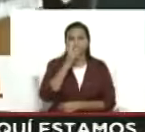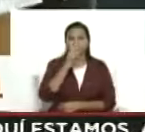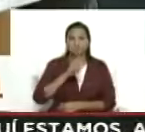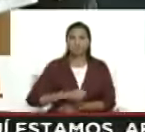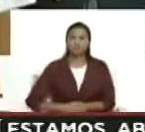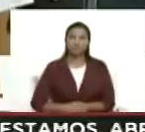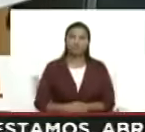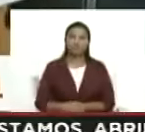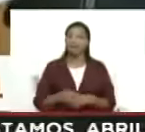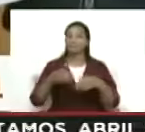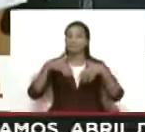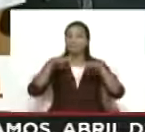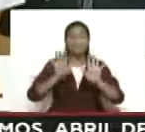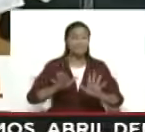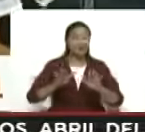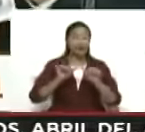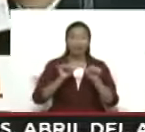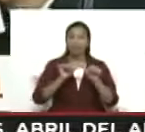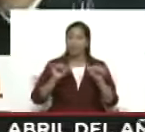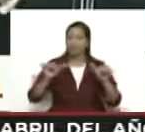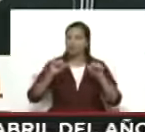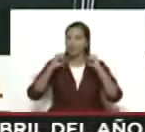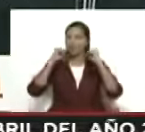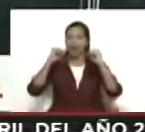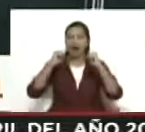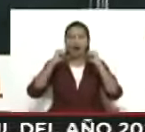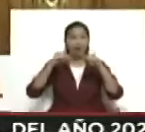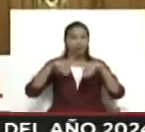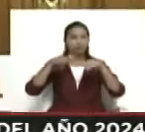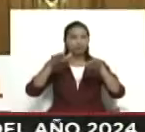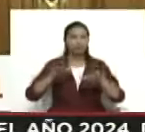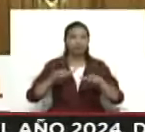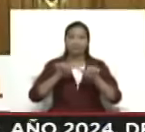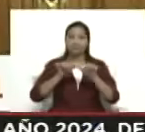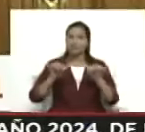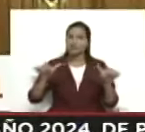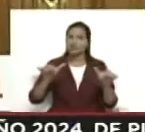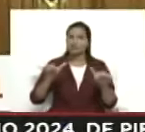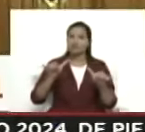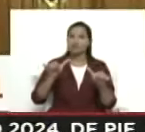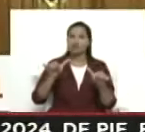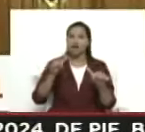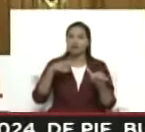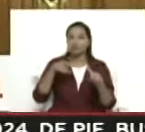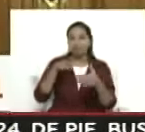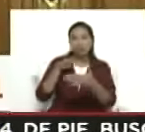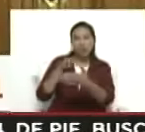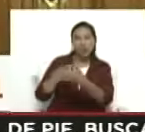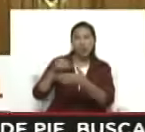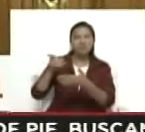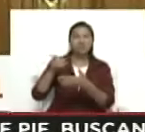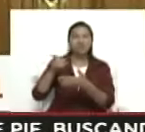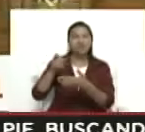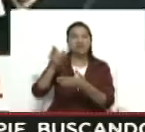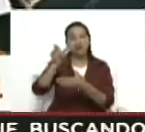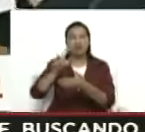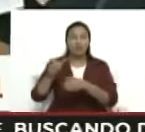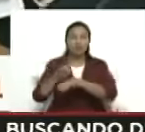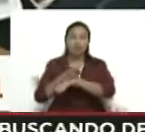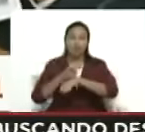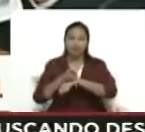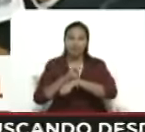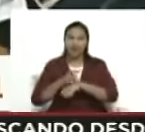El paro es indefinido. Ante la indiferencia del gobierno, 2001, huelga general